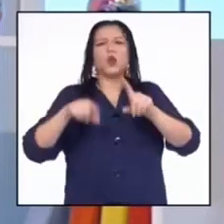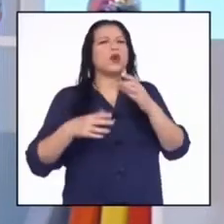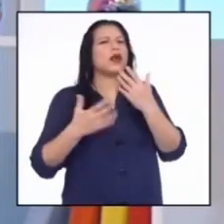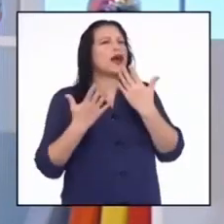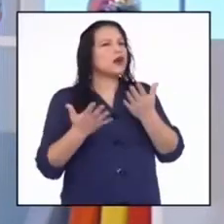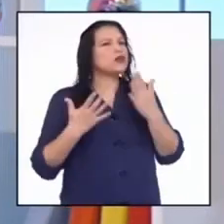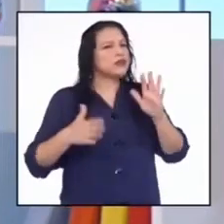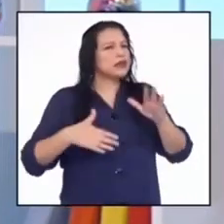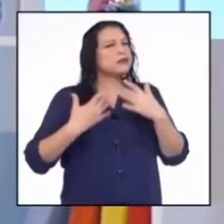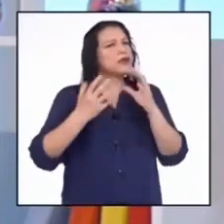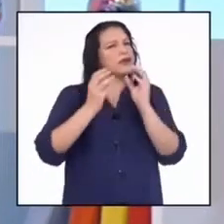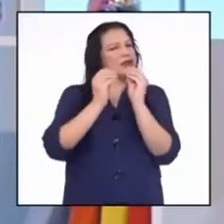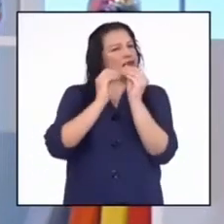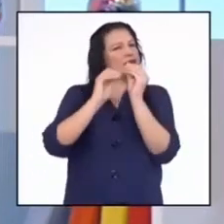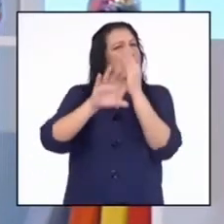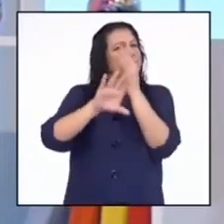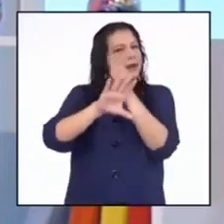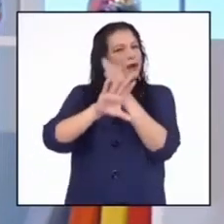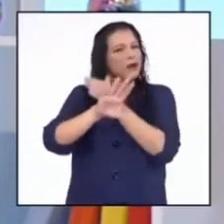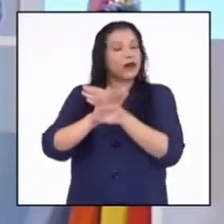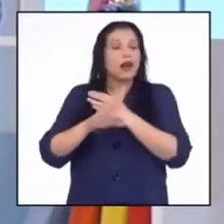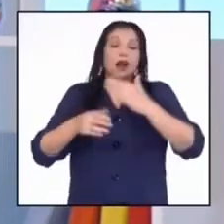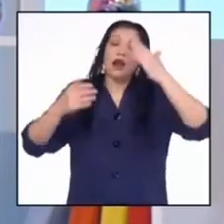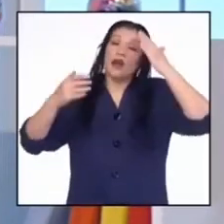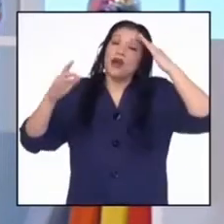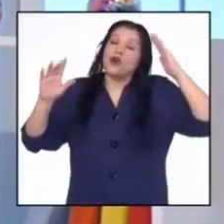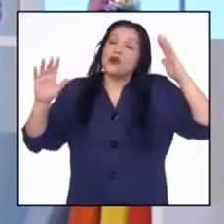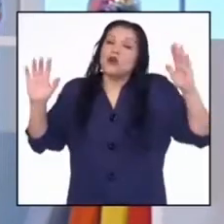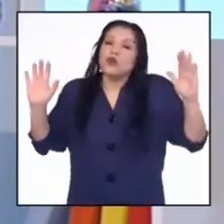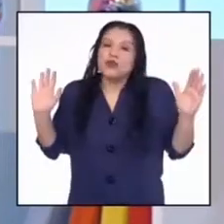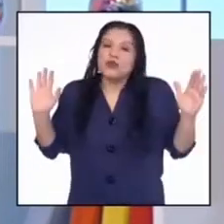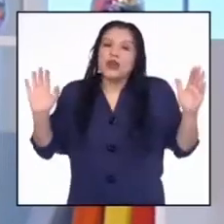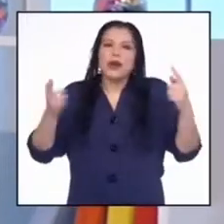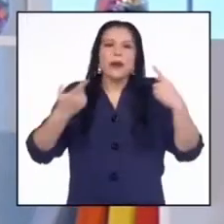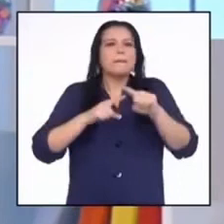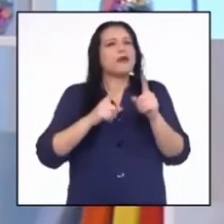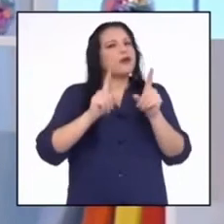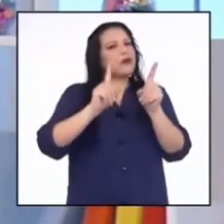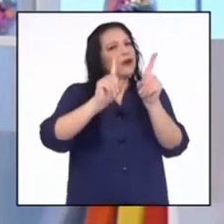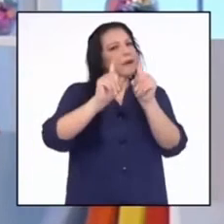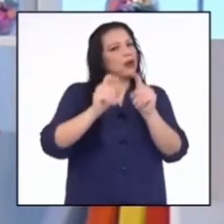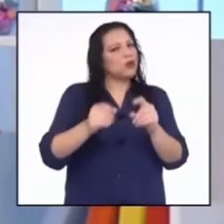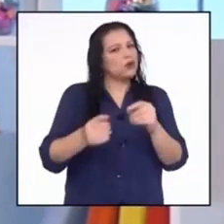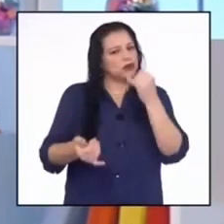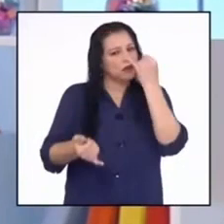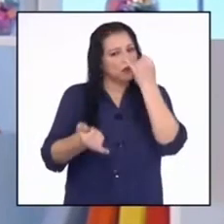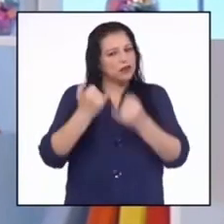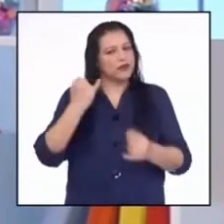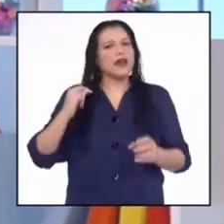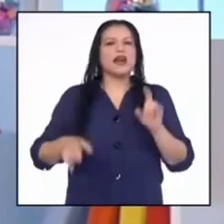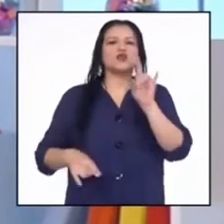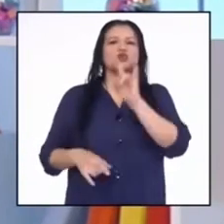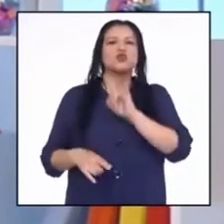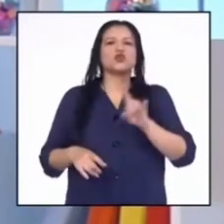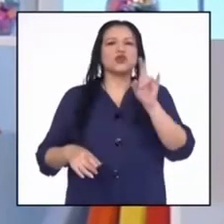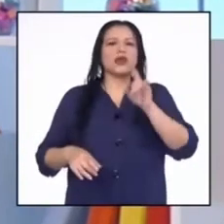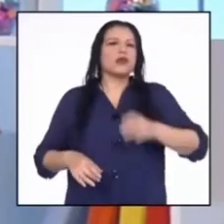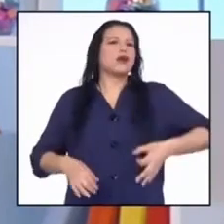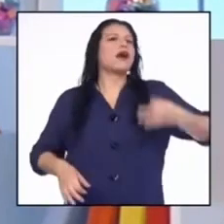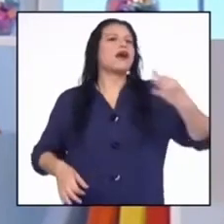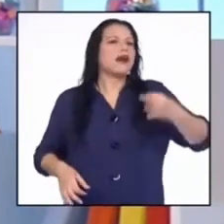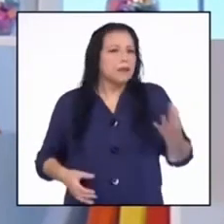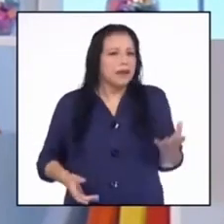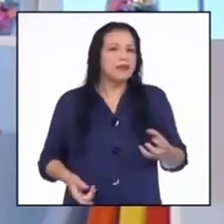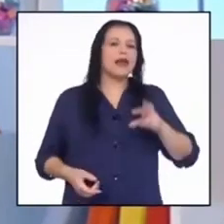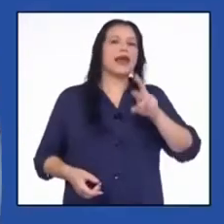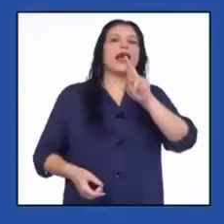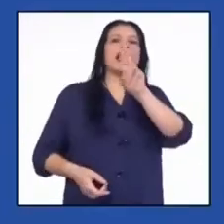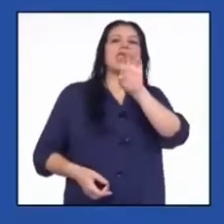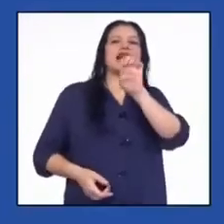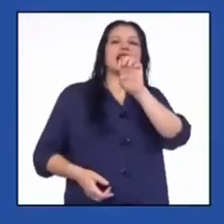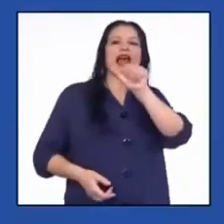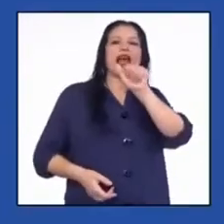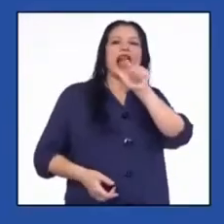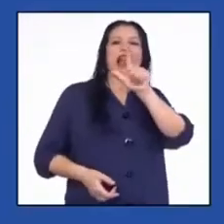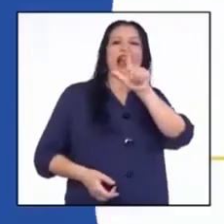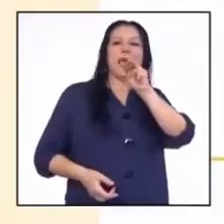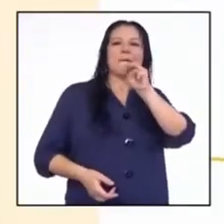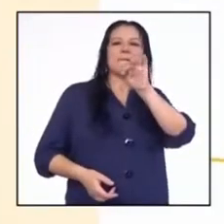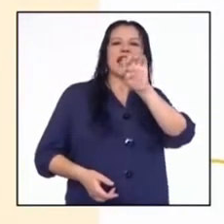que pulir, ¿ah? Bueno, yo no sé, pero en la pregunta final tú has usado mucho el término realmente. ¿No les ha parecido?